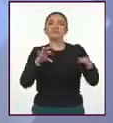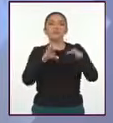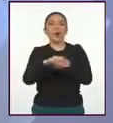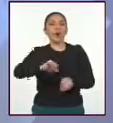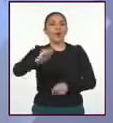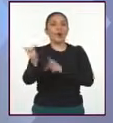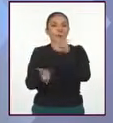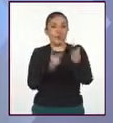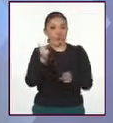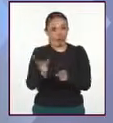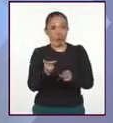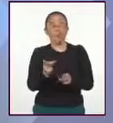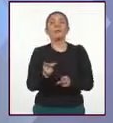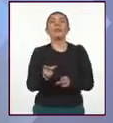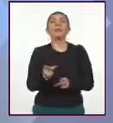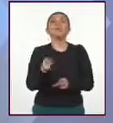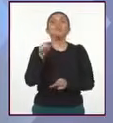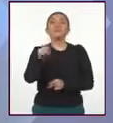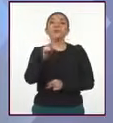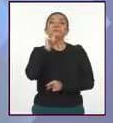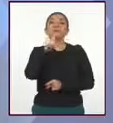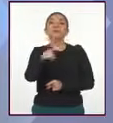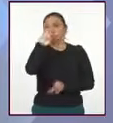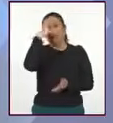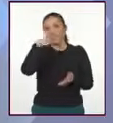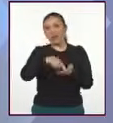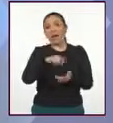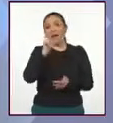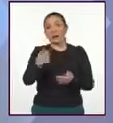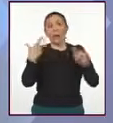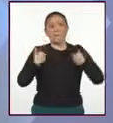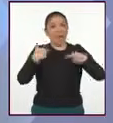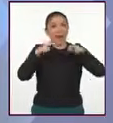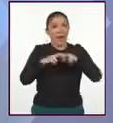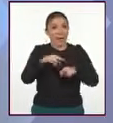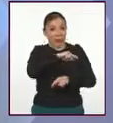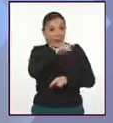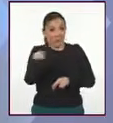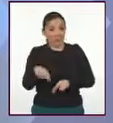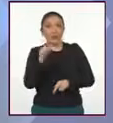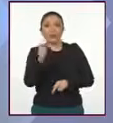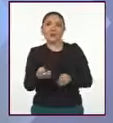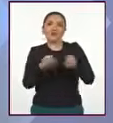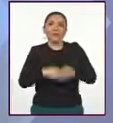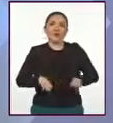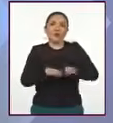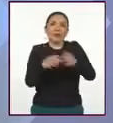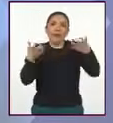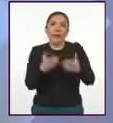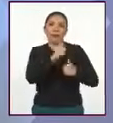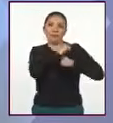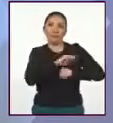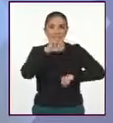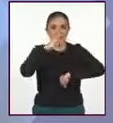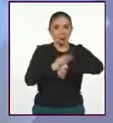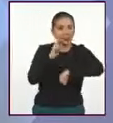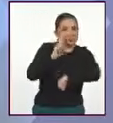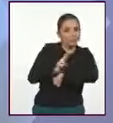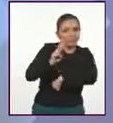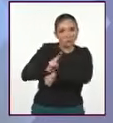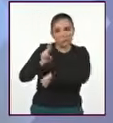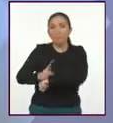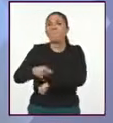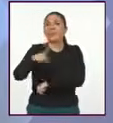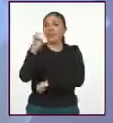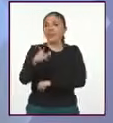que viene, porque justo creo que el papel de los docentes acá es muy importante, estar siempre alertas, pero justo Leslie